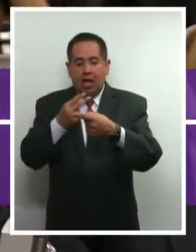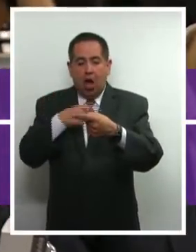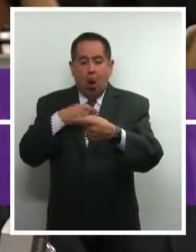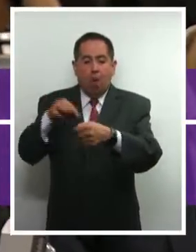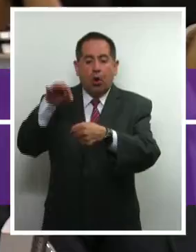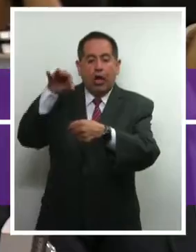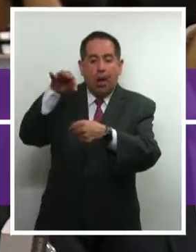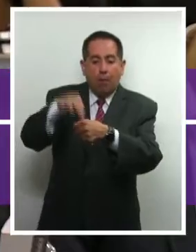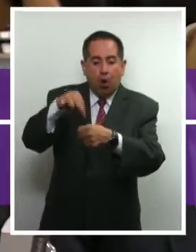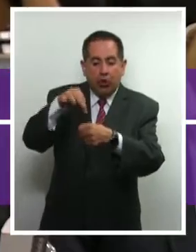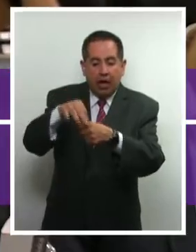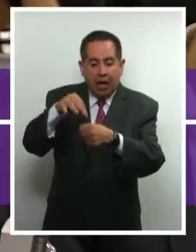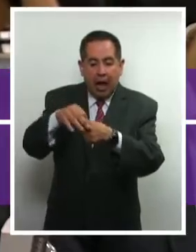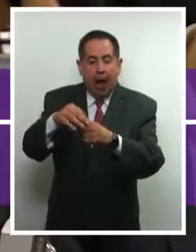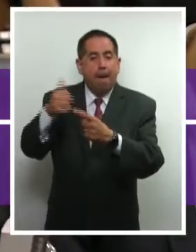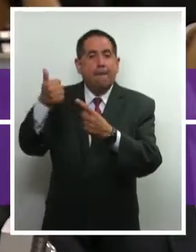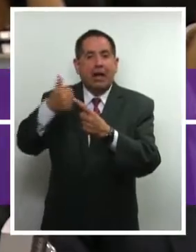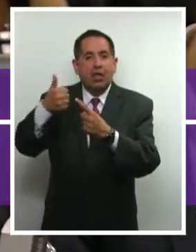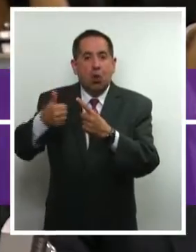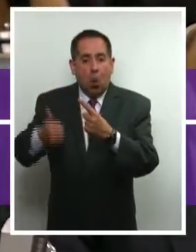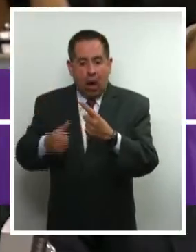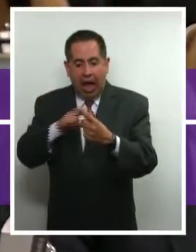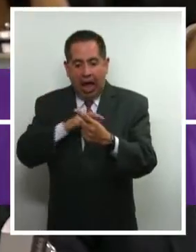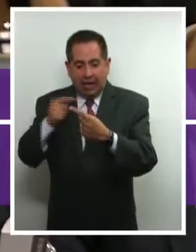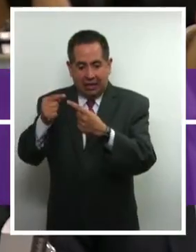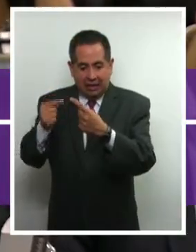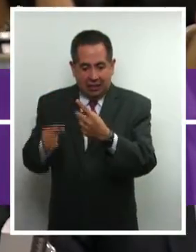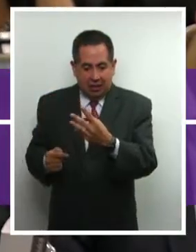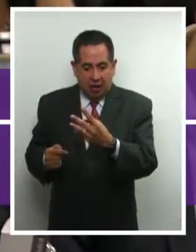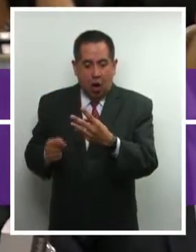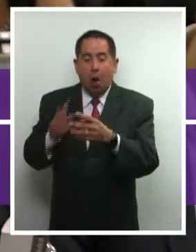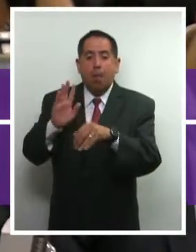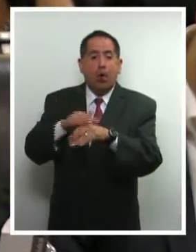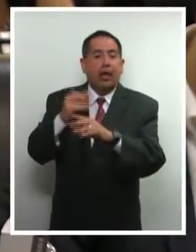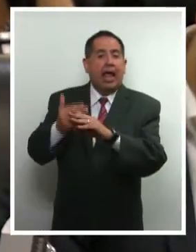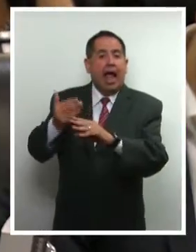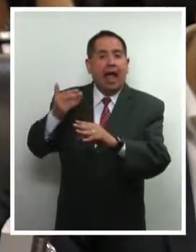votarse de manera particular, toda vez que ya fueron